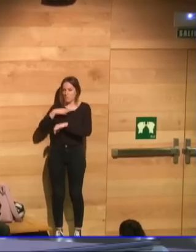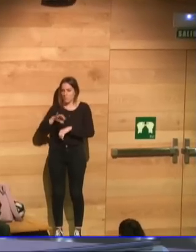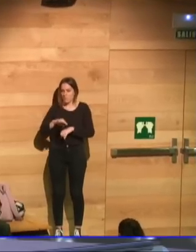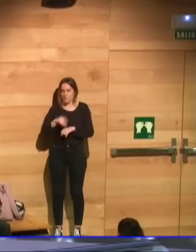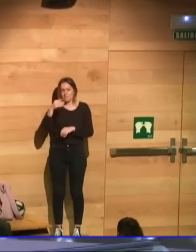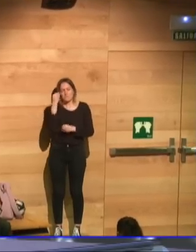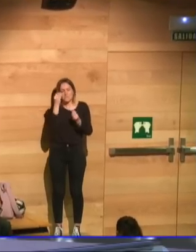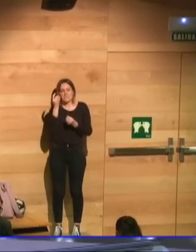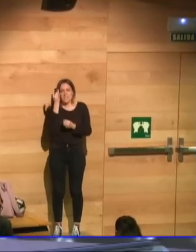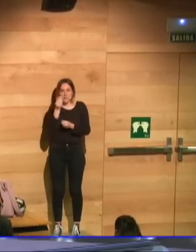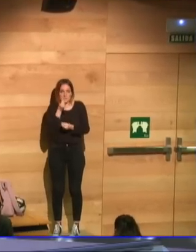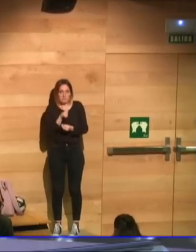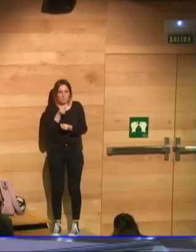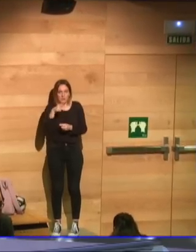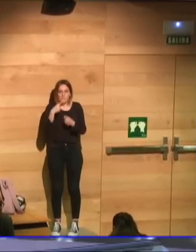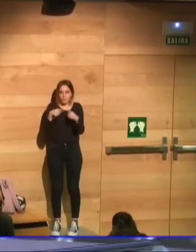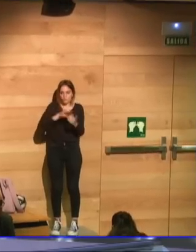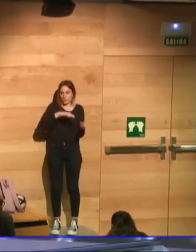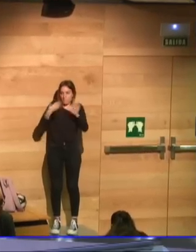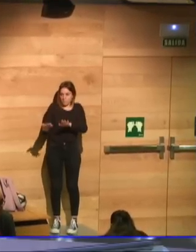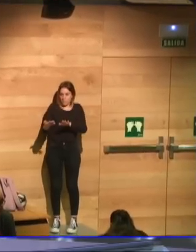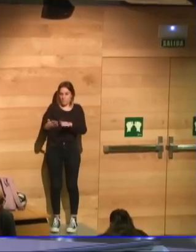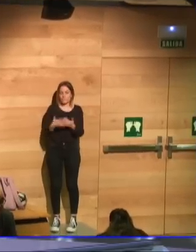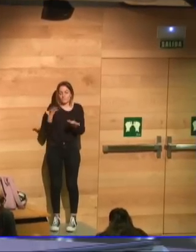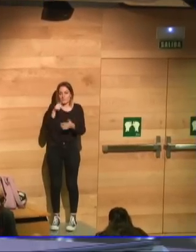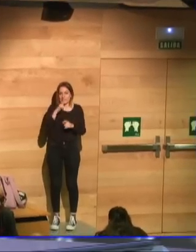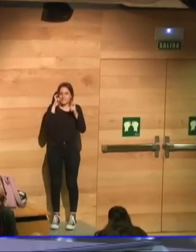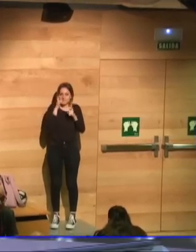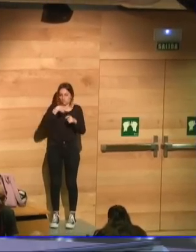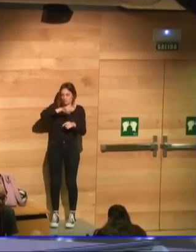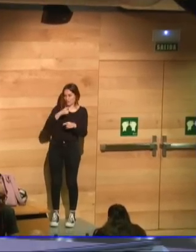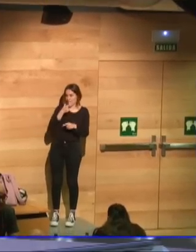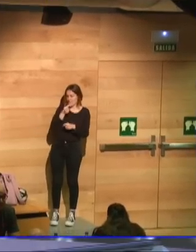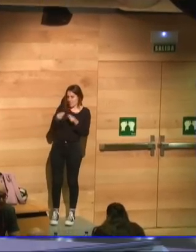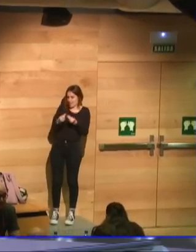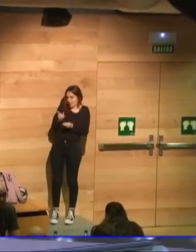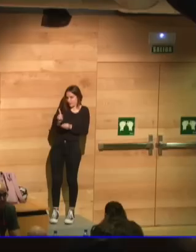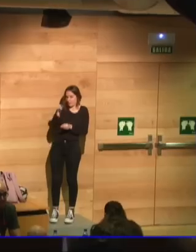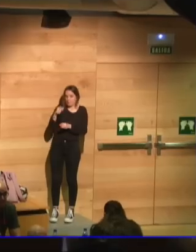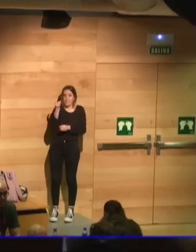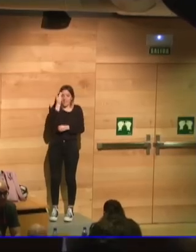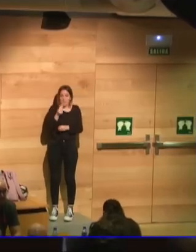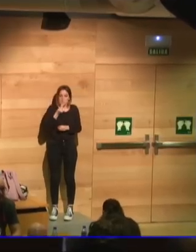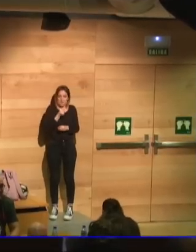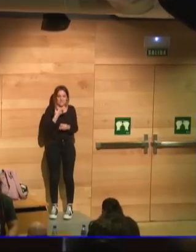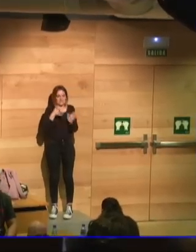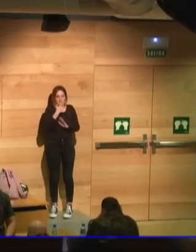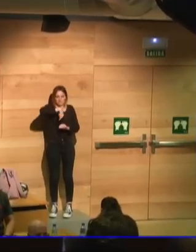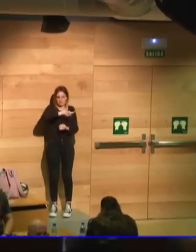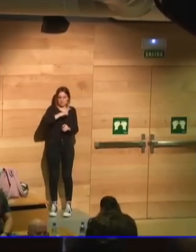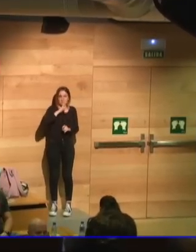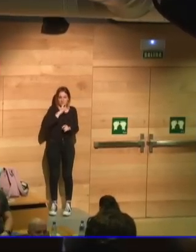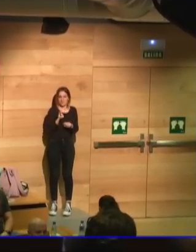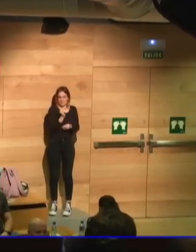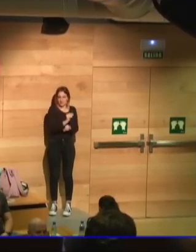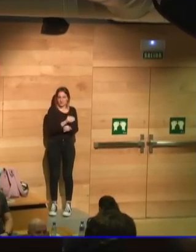que eso fuera un musical. Y él lo que trata de hacer precisamente No lo es hagamos fácil. Ya la idea es buena, vamos a complicarla un poco más. Eso es.